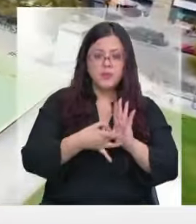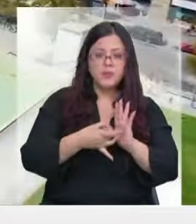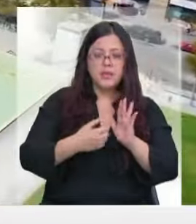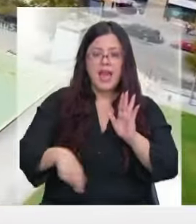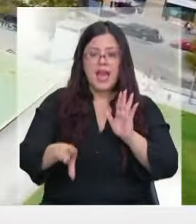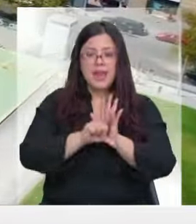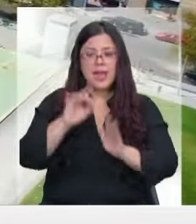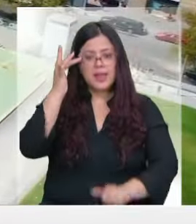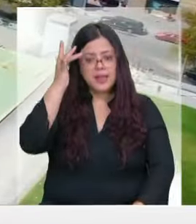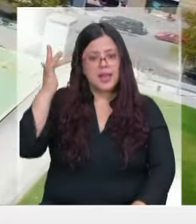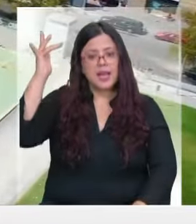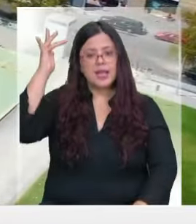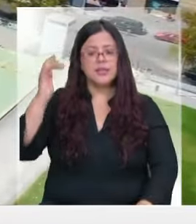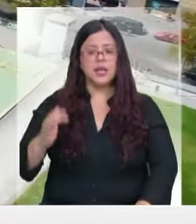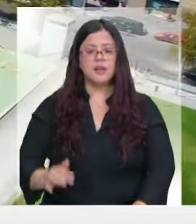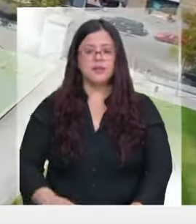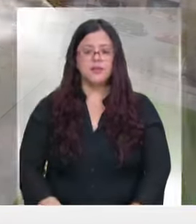ley de inteligencia.